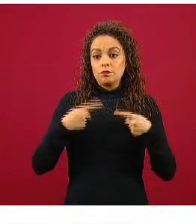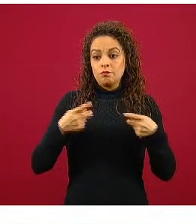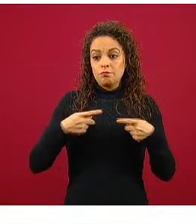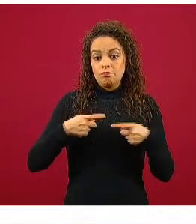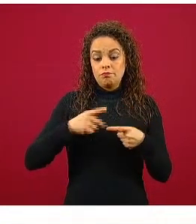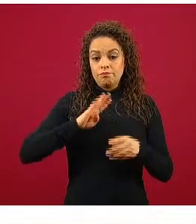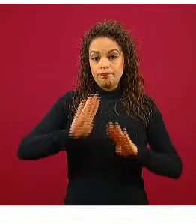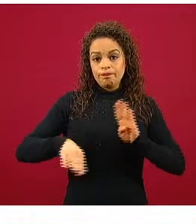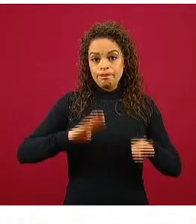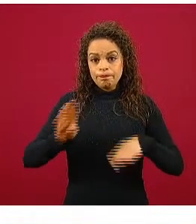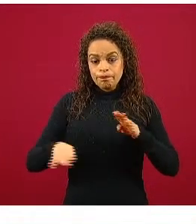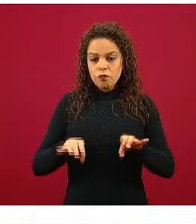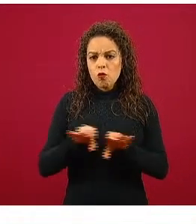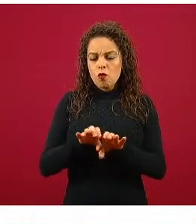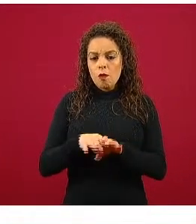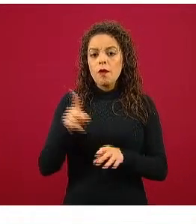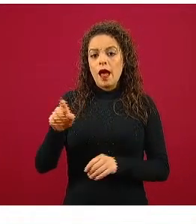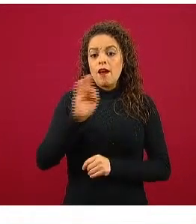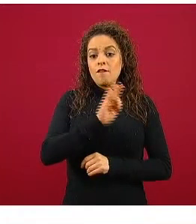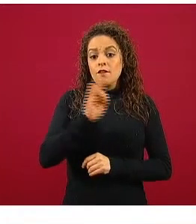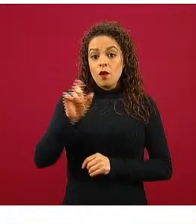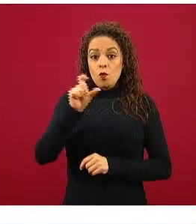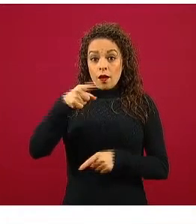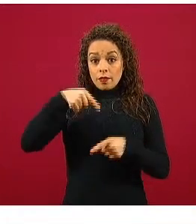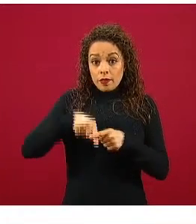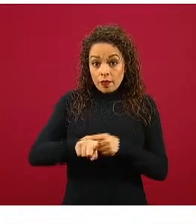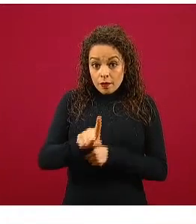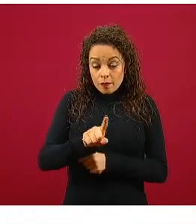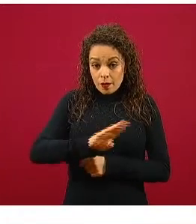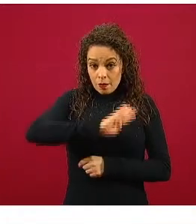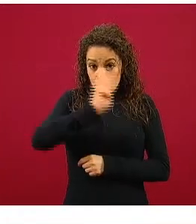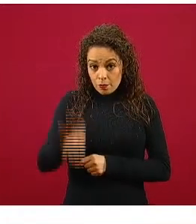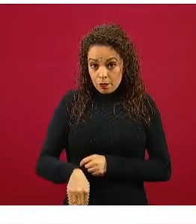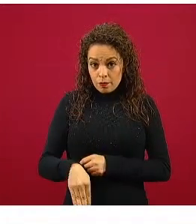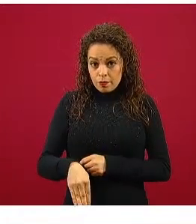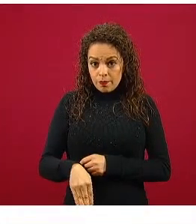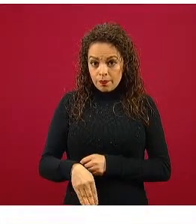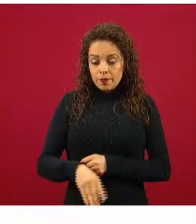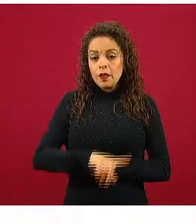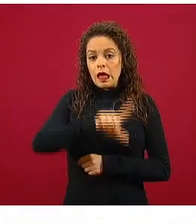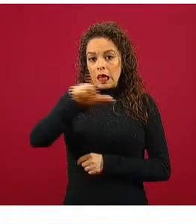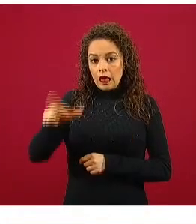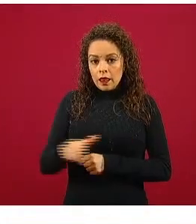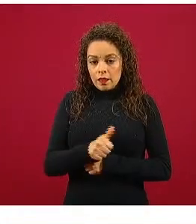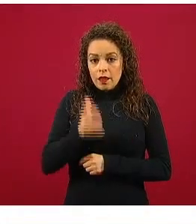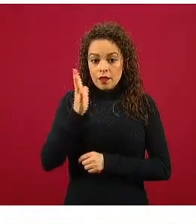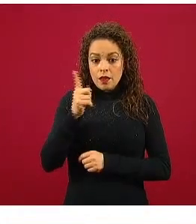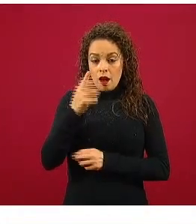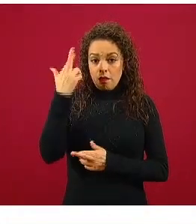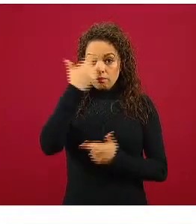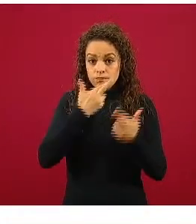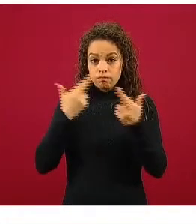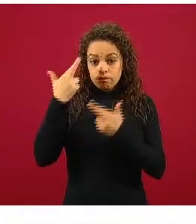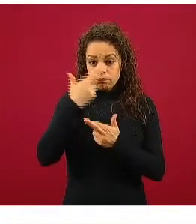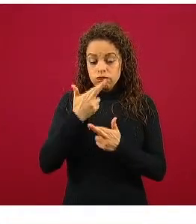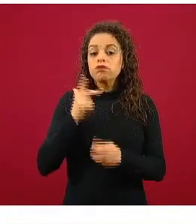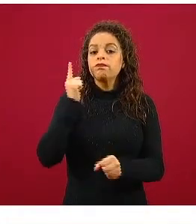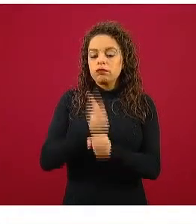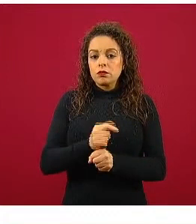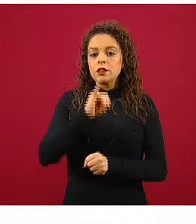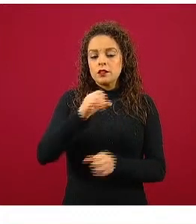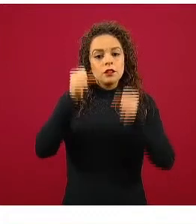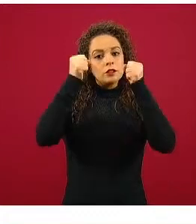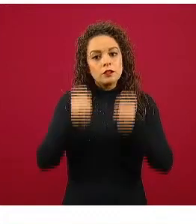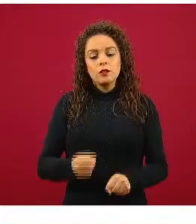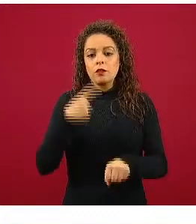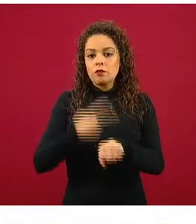distribución por fecha de ocurrencia, tanto de las defunciones que ya tienen un resultado positivo a SARS-CoV-2, es decir, están